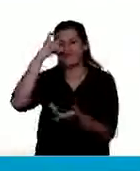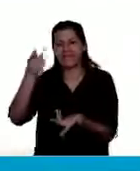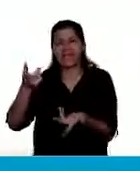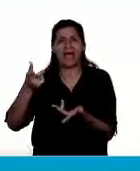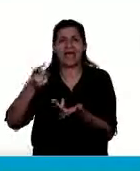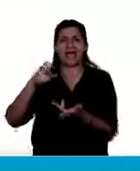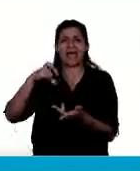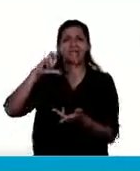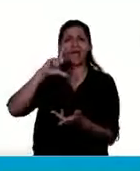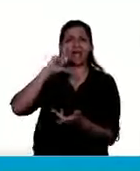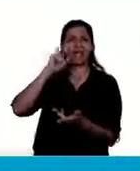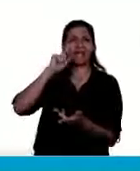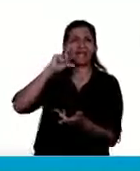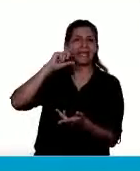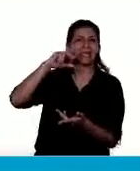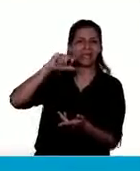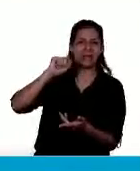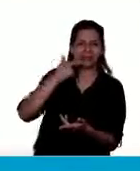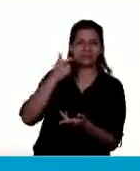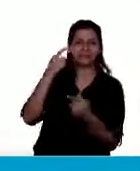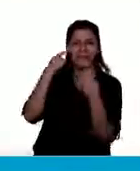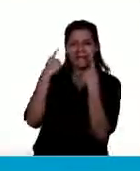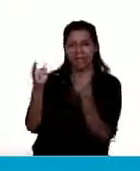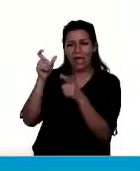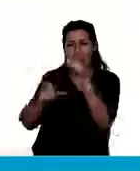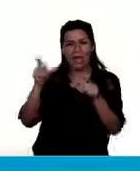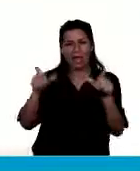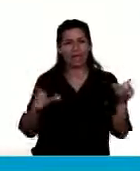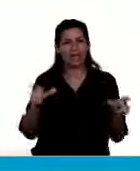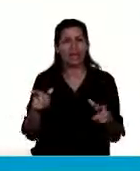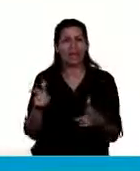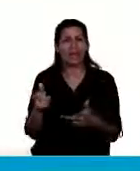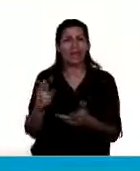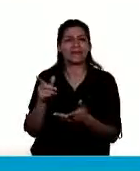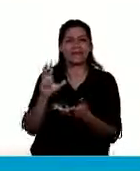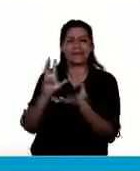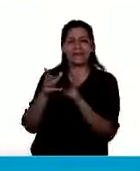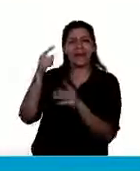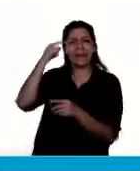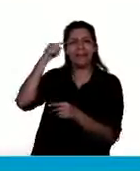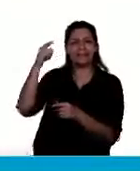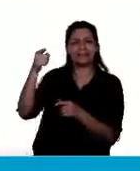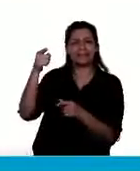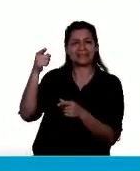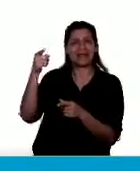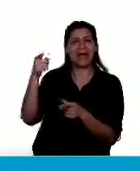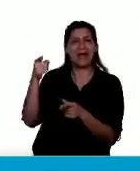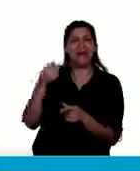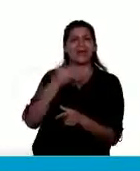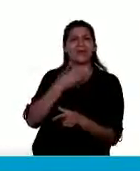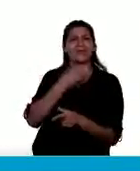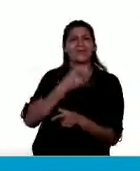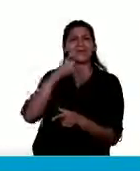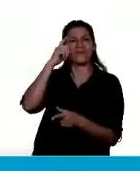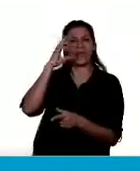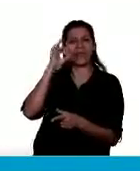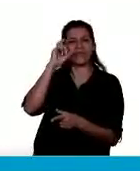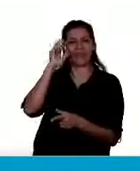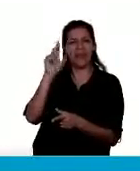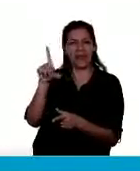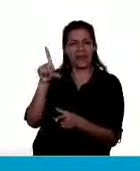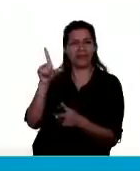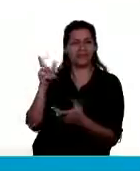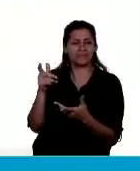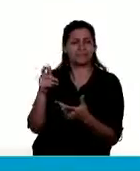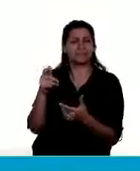publiclínicos, lugares de atención y con un criterio absolutamente federal. Pero a veces nos olvidamos que